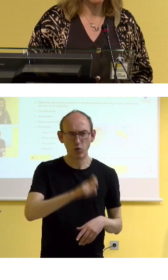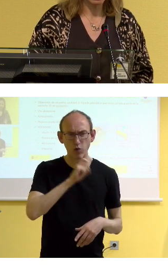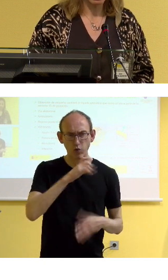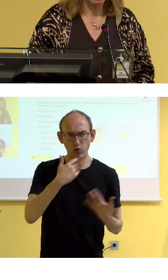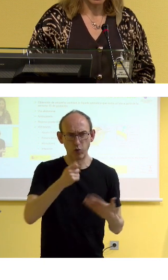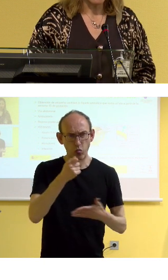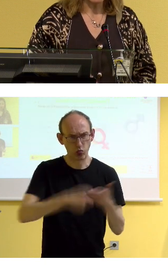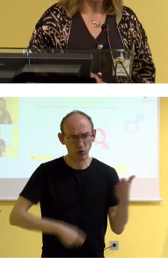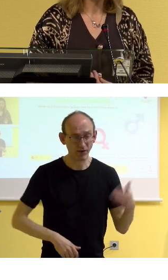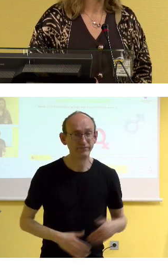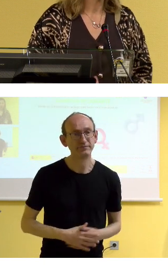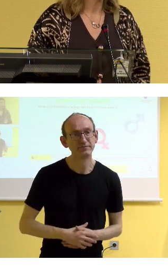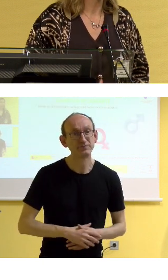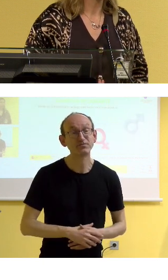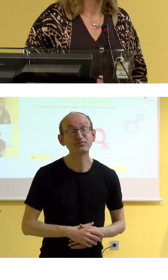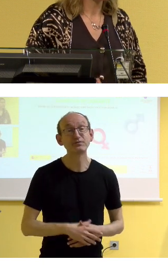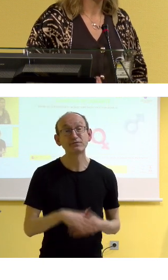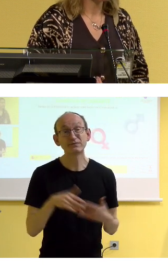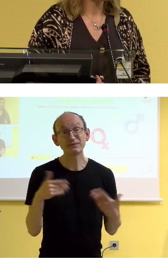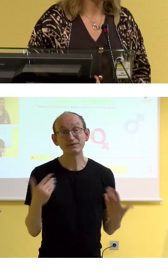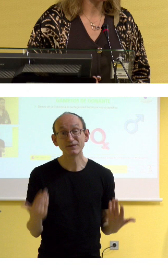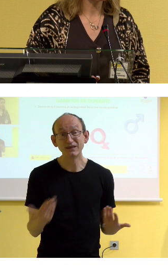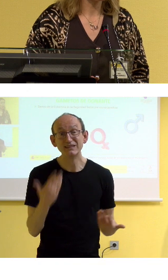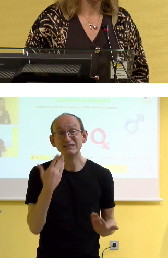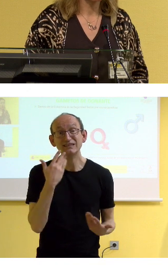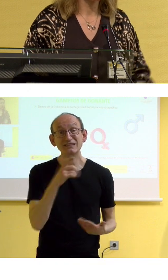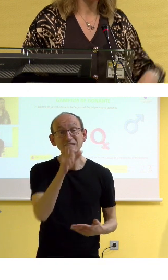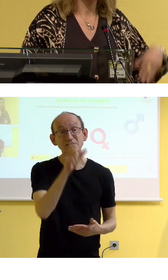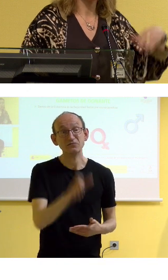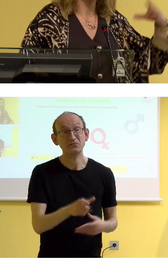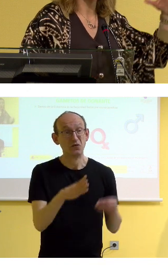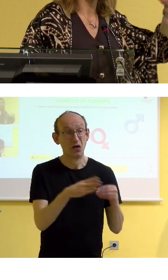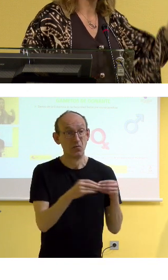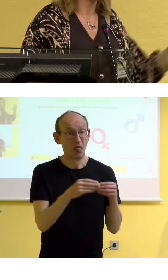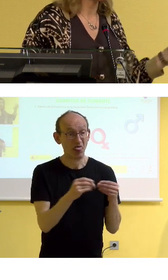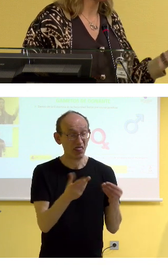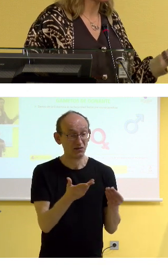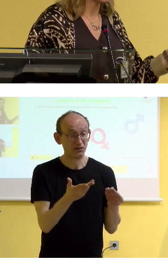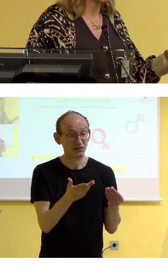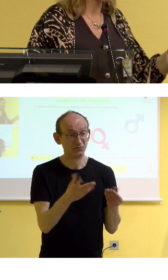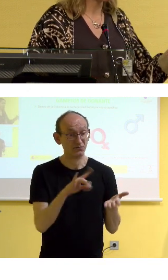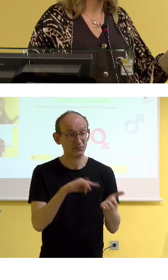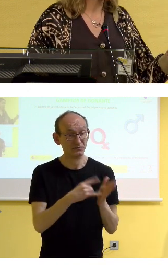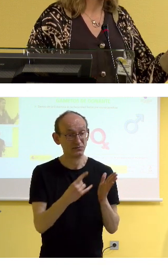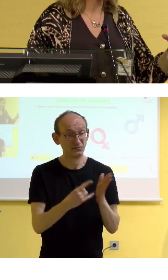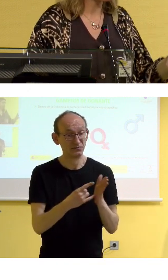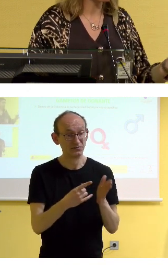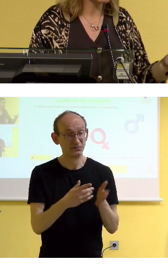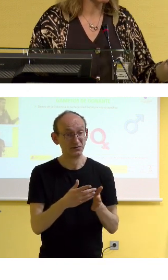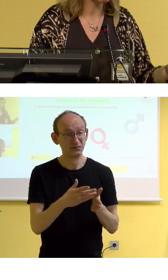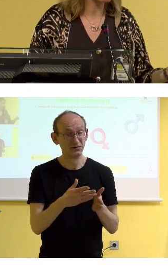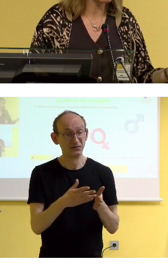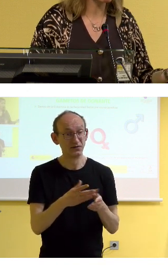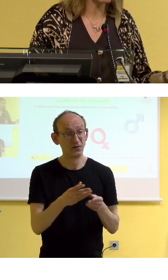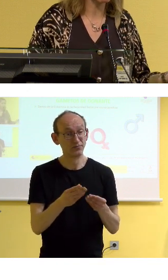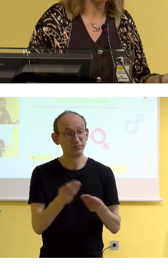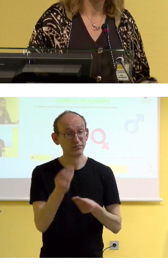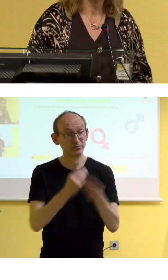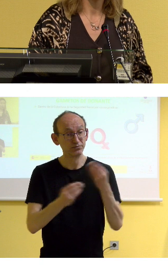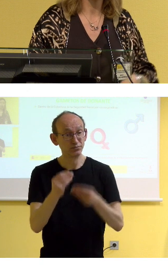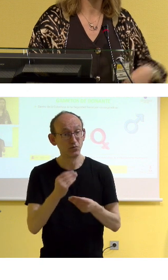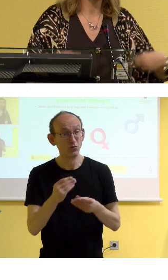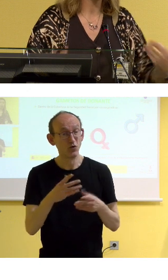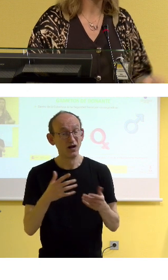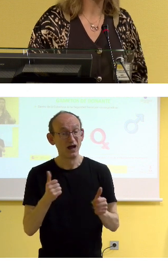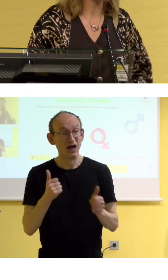¿vale? Y en el caso de que una paciente o no quiera optar por una técnica de reproducción asistida con sus gametos